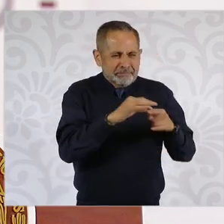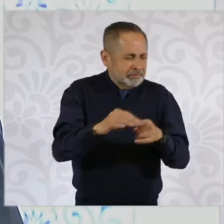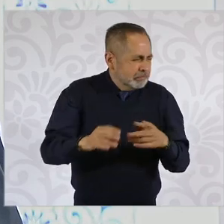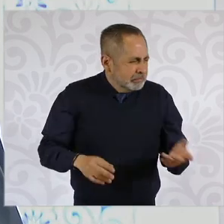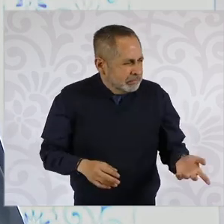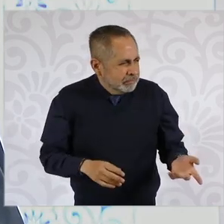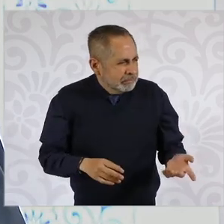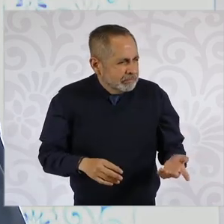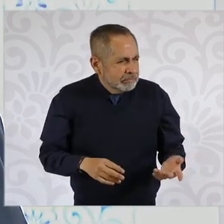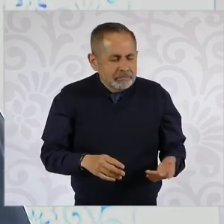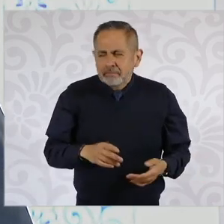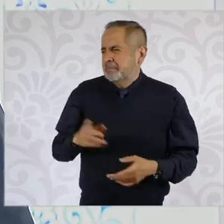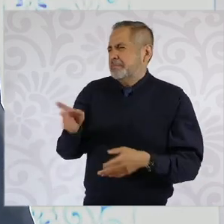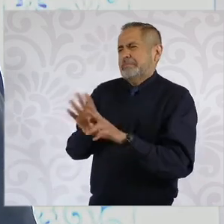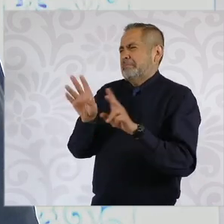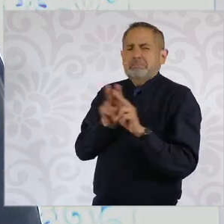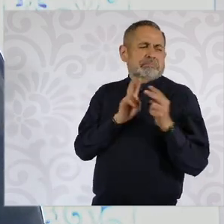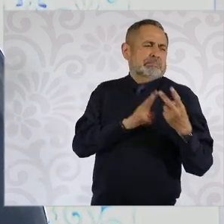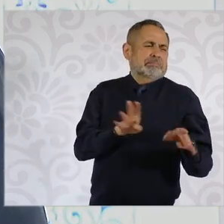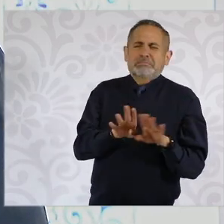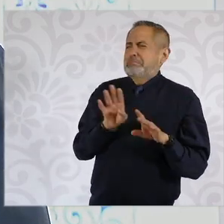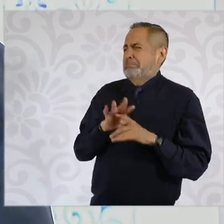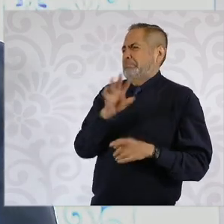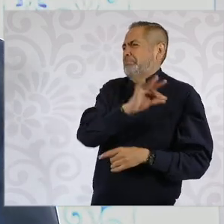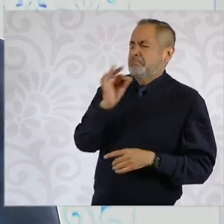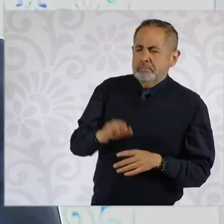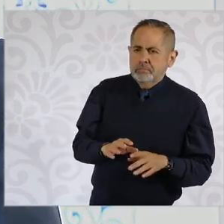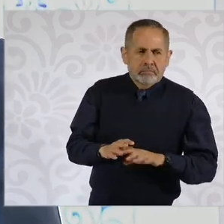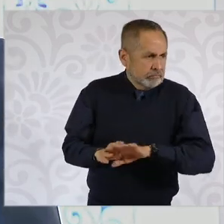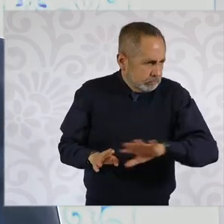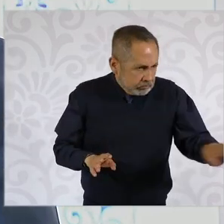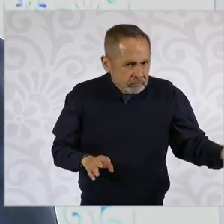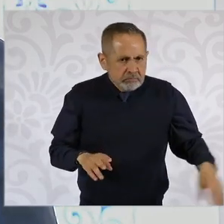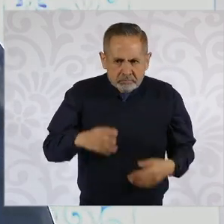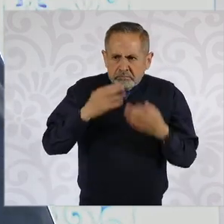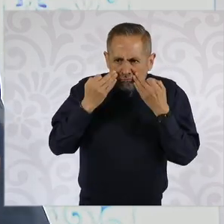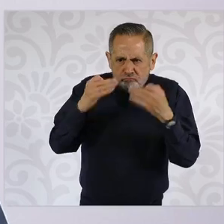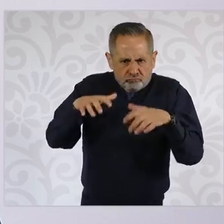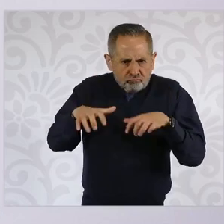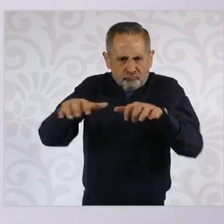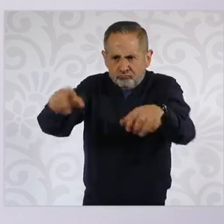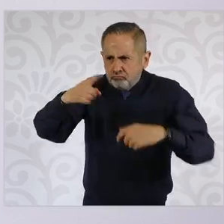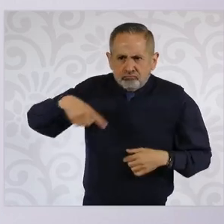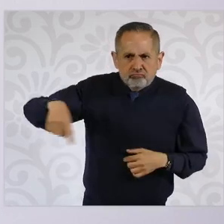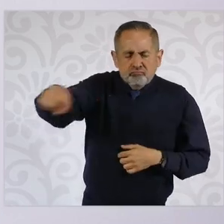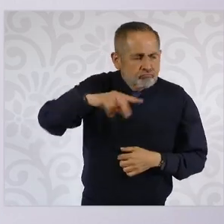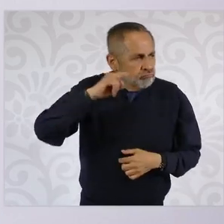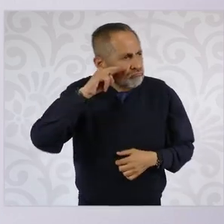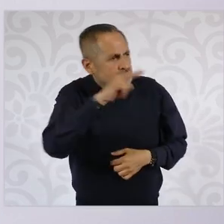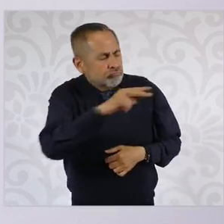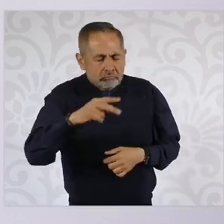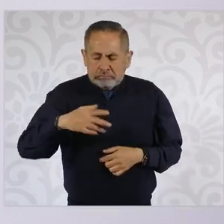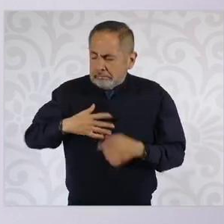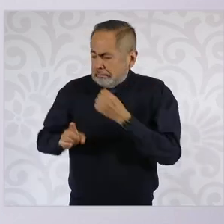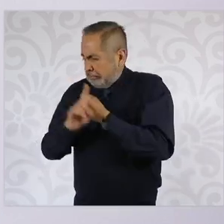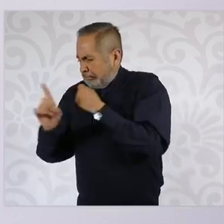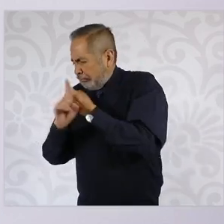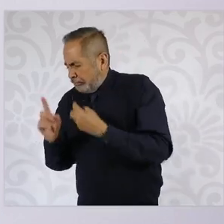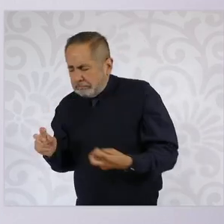¿quién mejor se da cuenta de la corrupción de una persona o no? Pues no solo son conocimientos, es probidad.